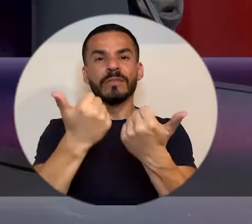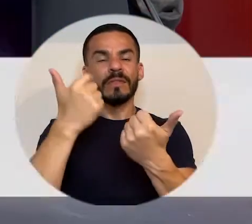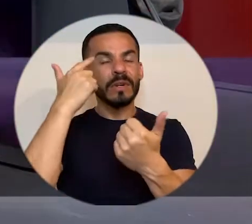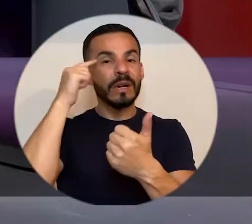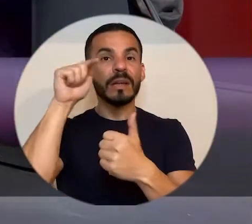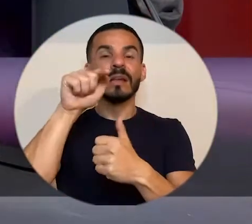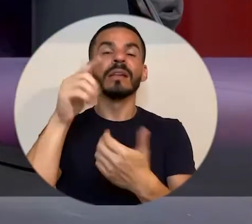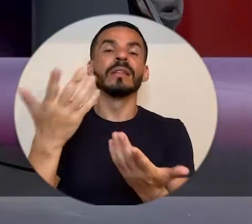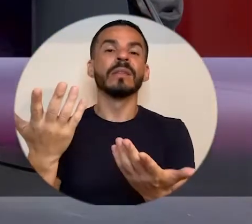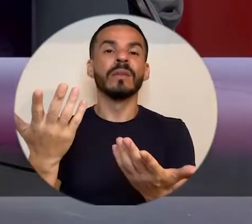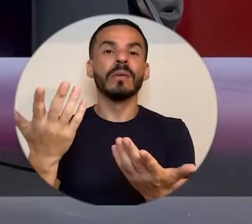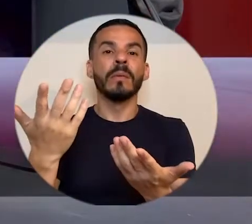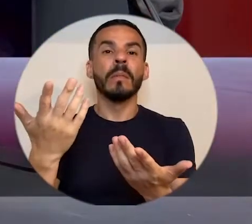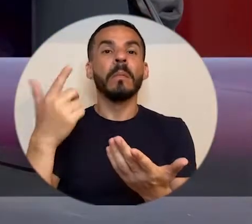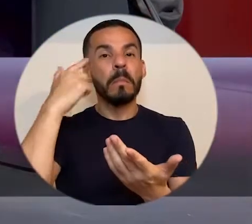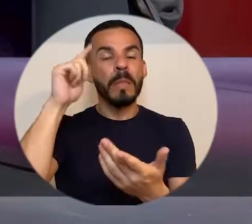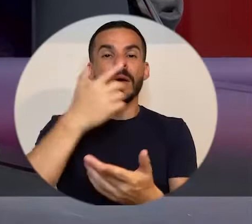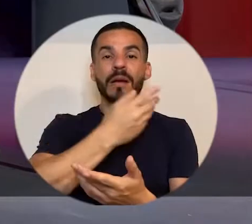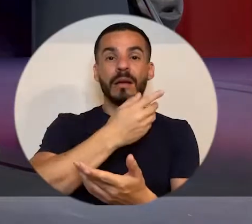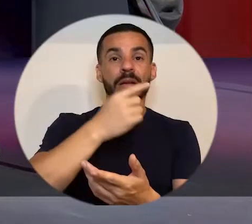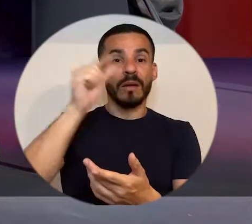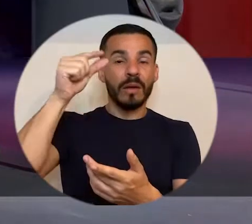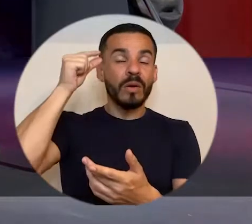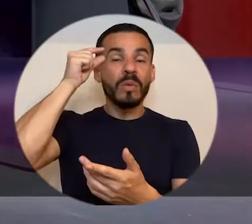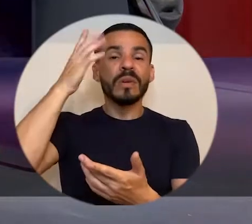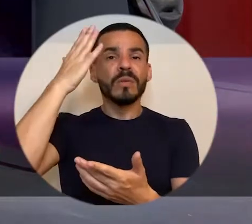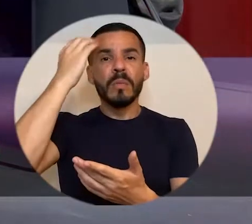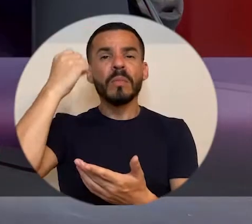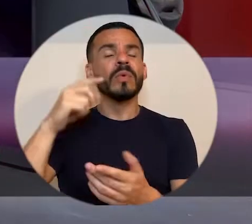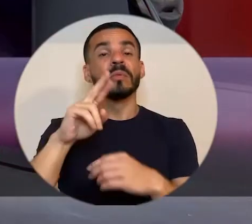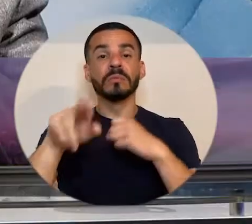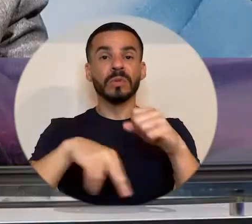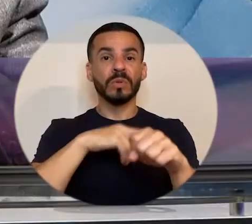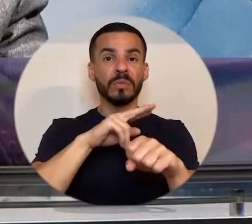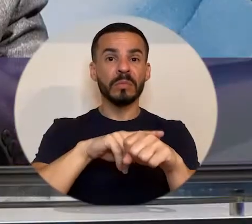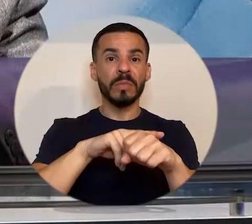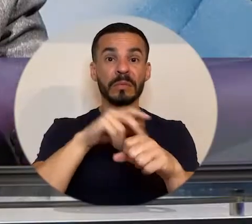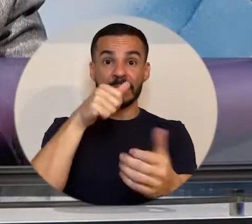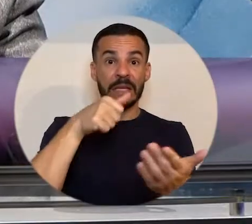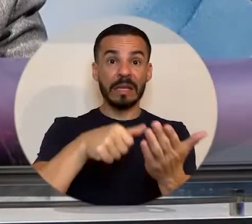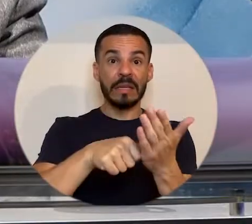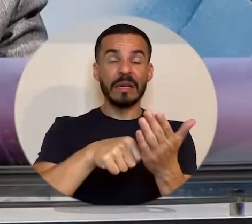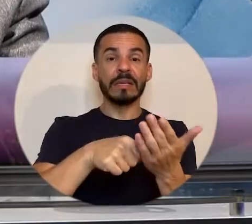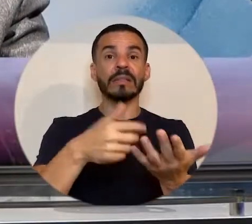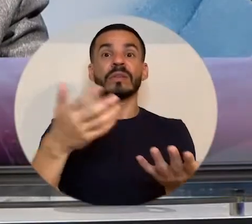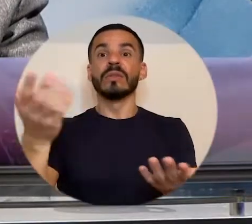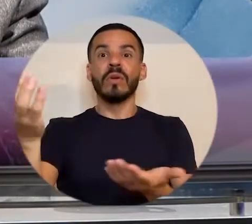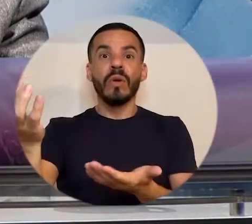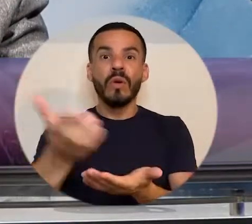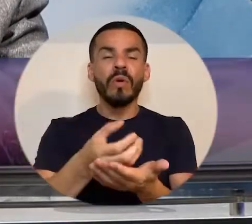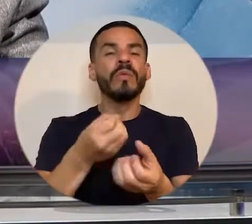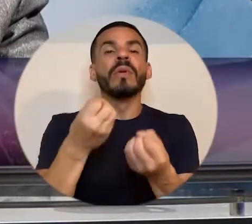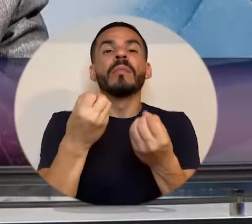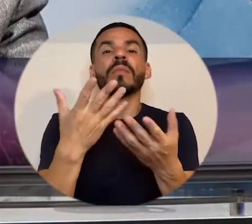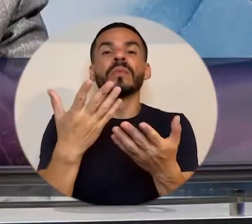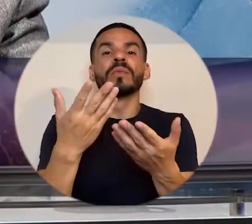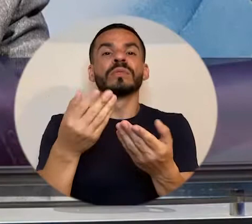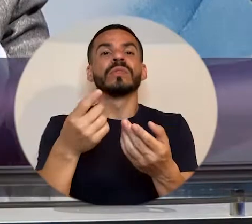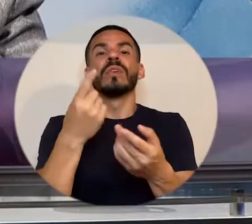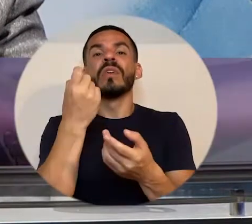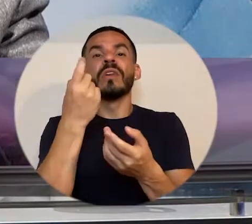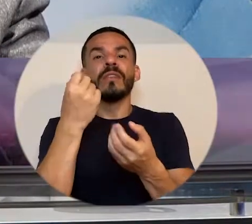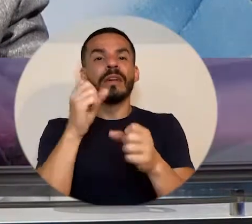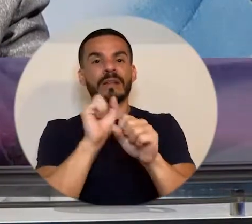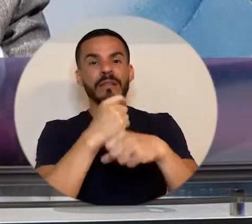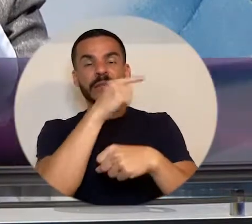para el gobierno, porque generalmente son elecciones donde se cobran mucho de lo que se ha dejado de hacer